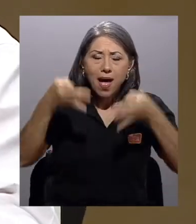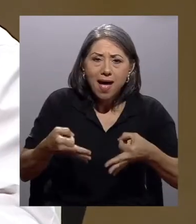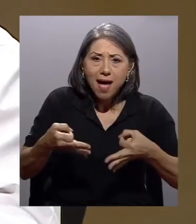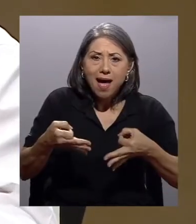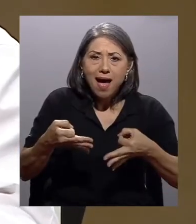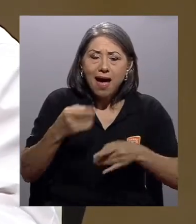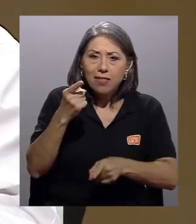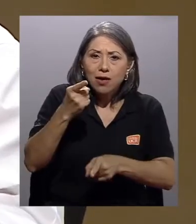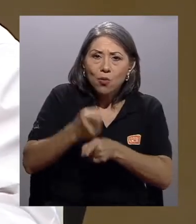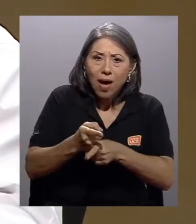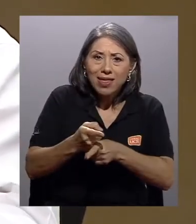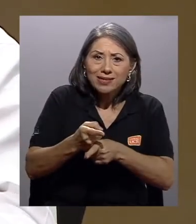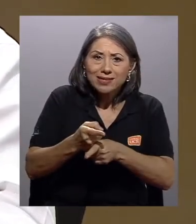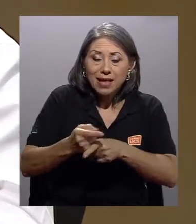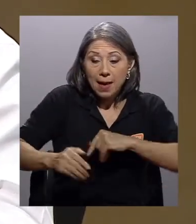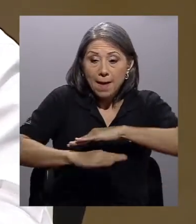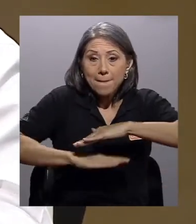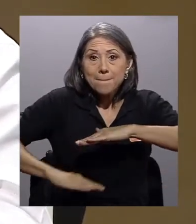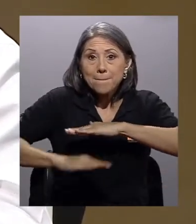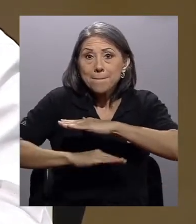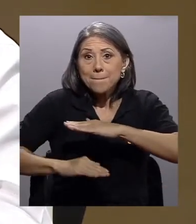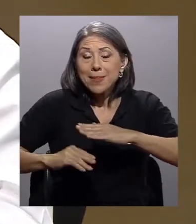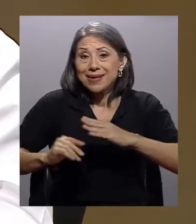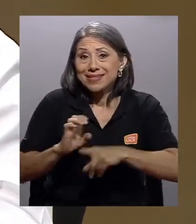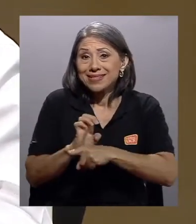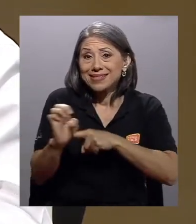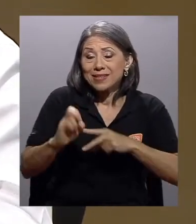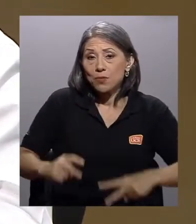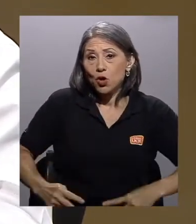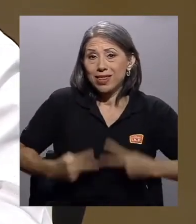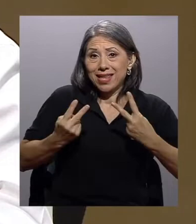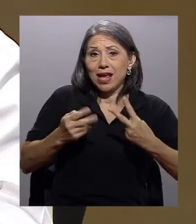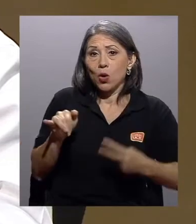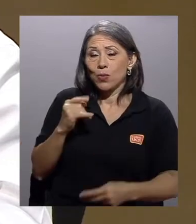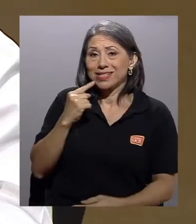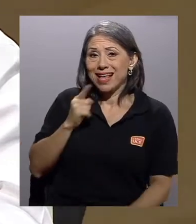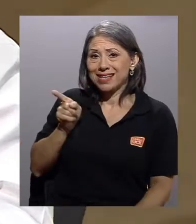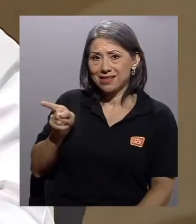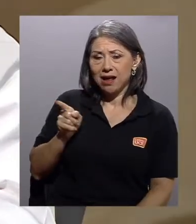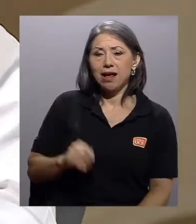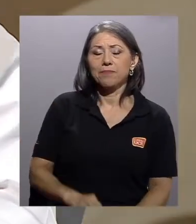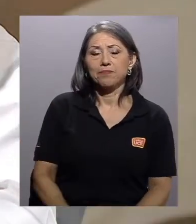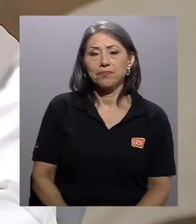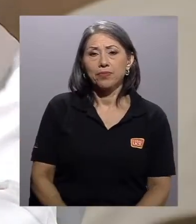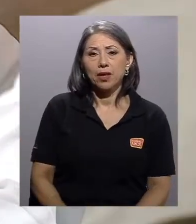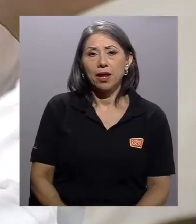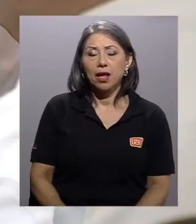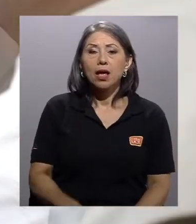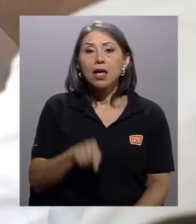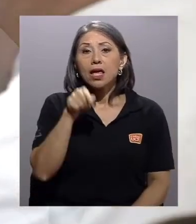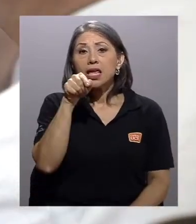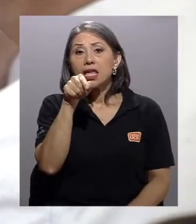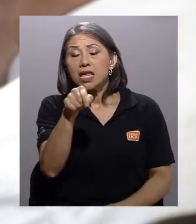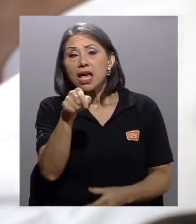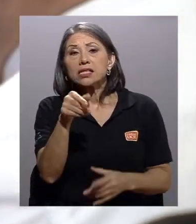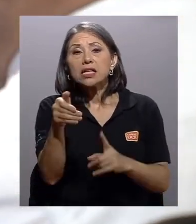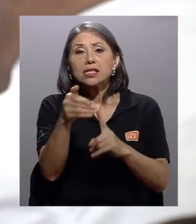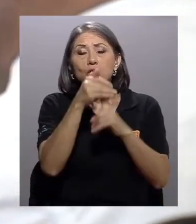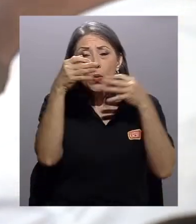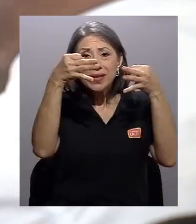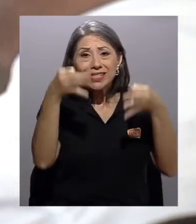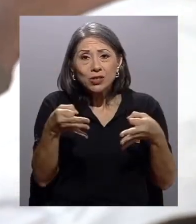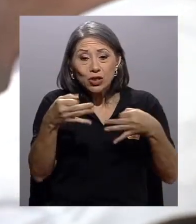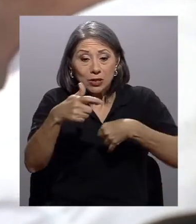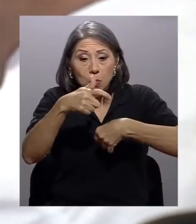adecuadas bioéticamente hablando, que es un poco a lo que hacía referencia hace unos instantes Sara. Y esas medidas en